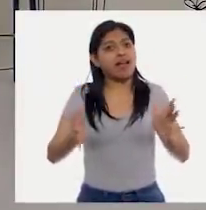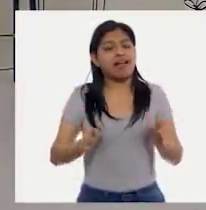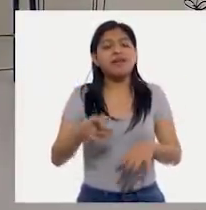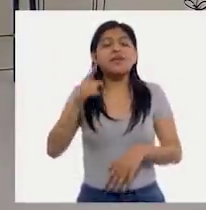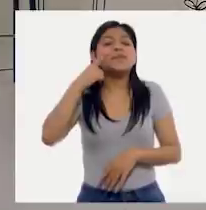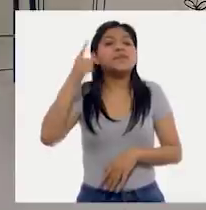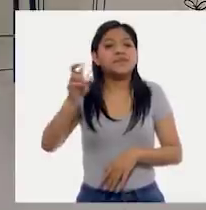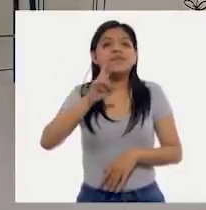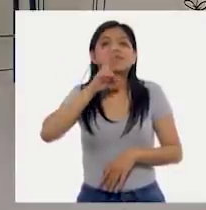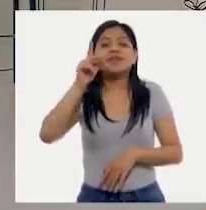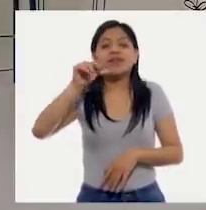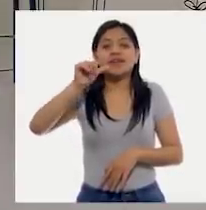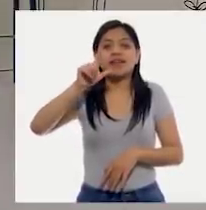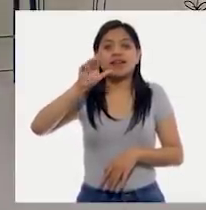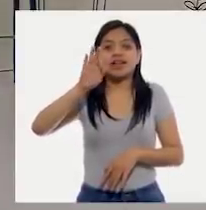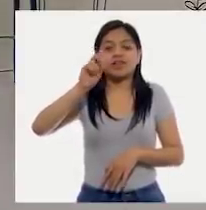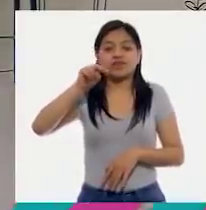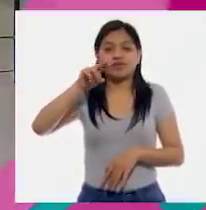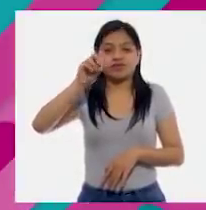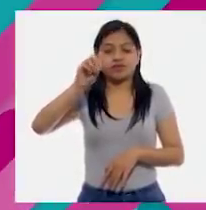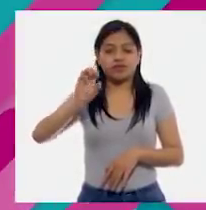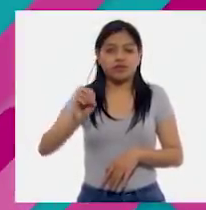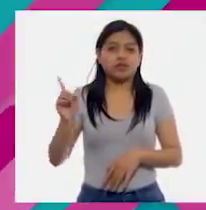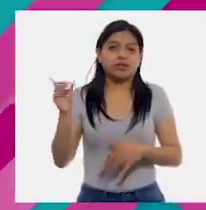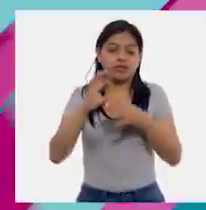nos tiene preparado siempre un sketch musical.